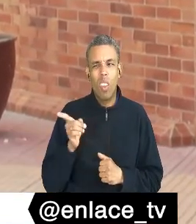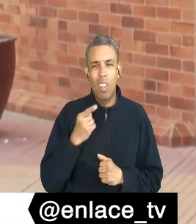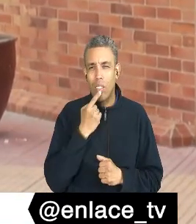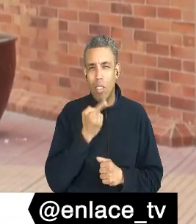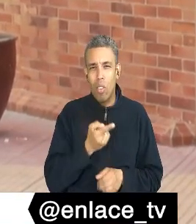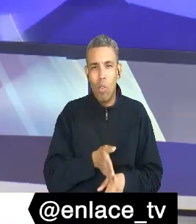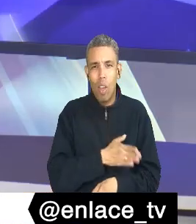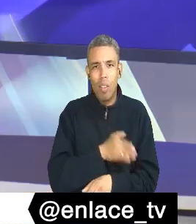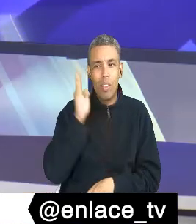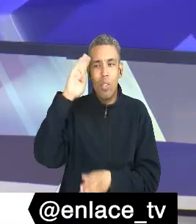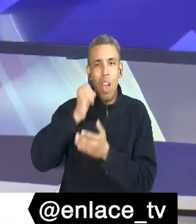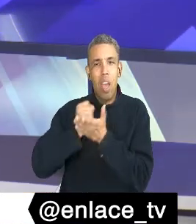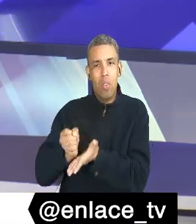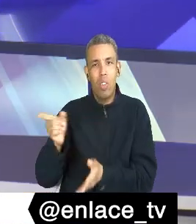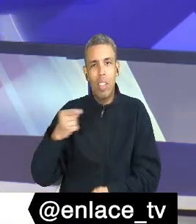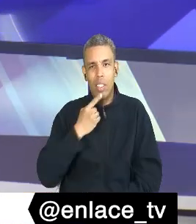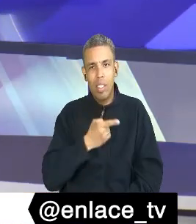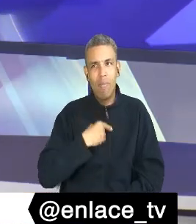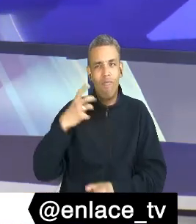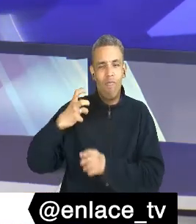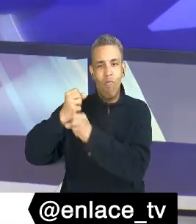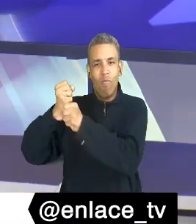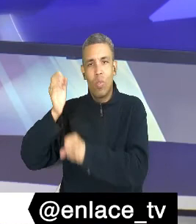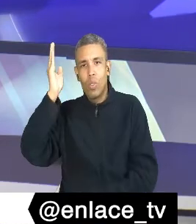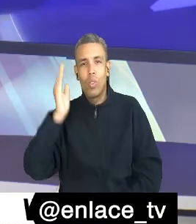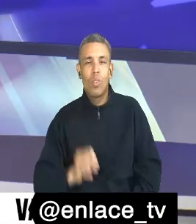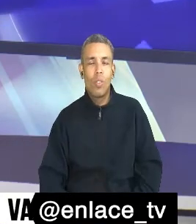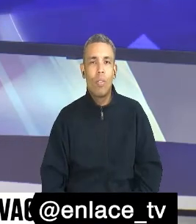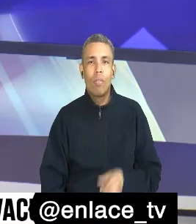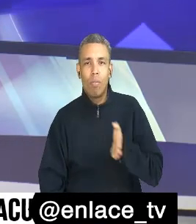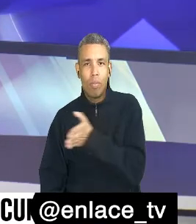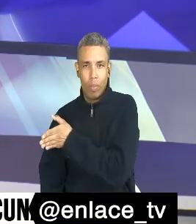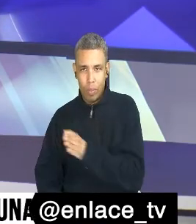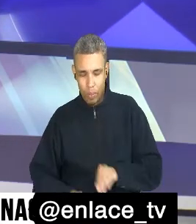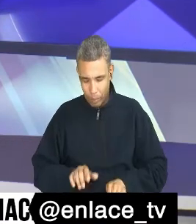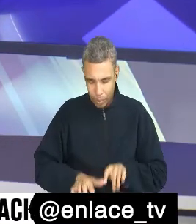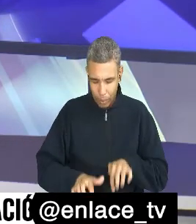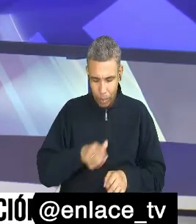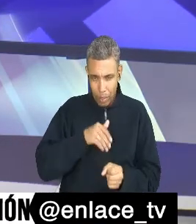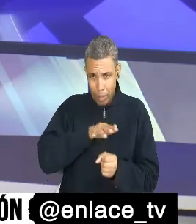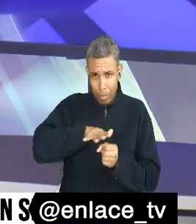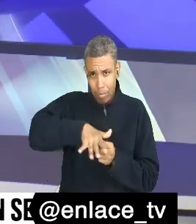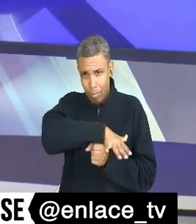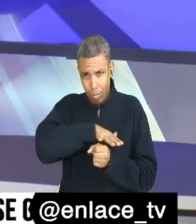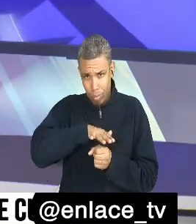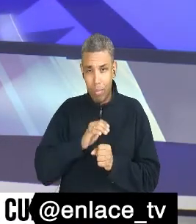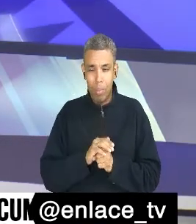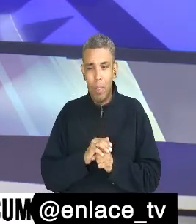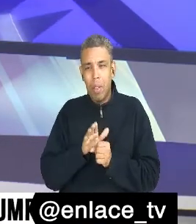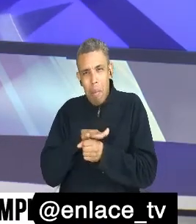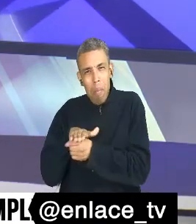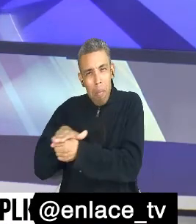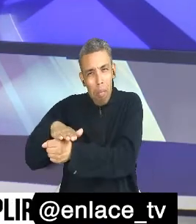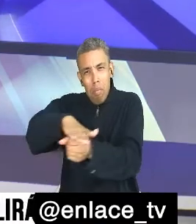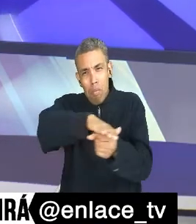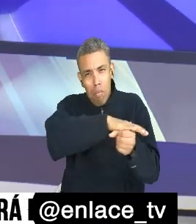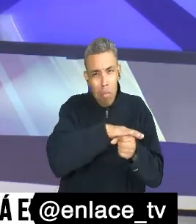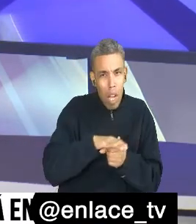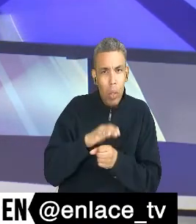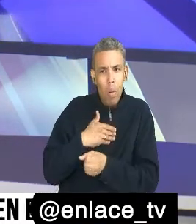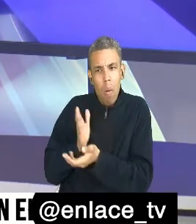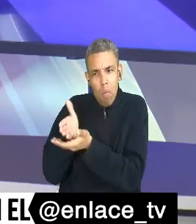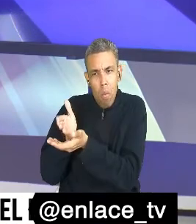llevado. En otras informaciones, la Secretaría de Medio Ambiente viene adelantando en las diferentes comunas de la ciudad trabajos